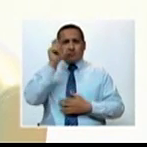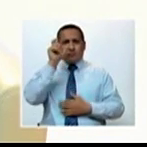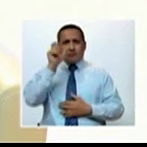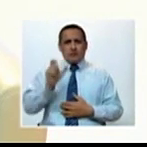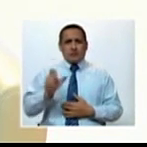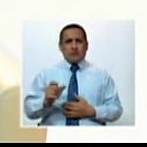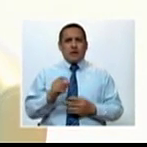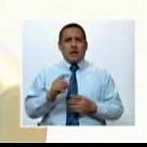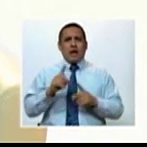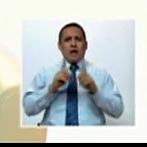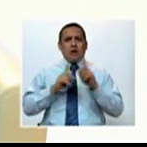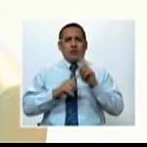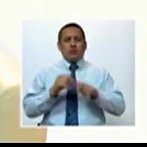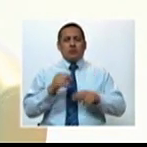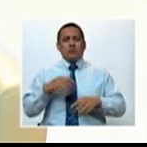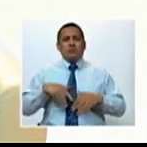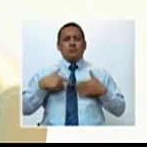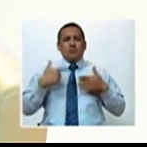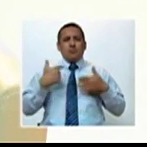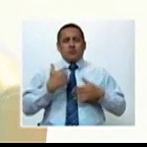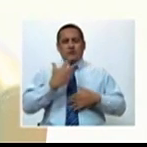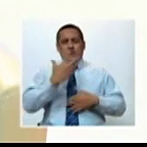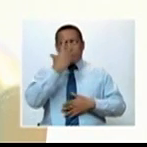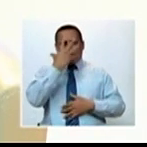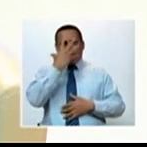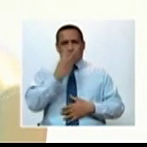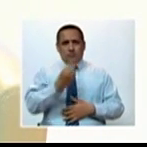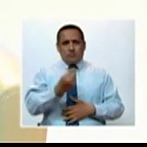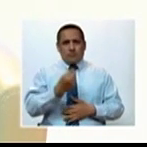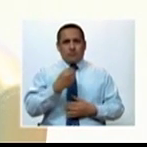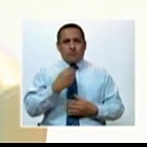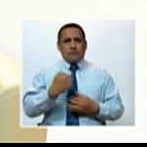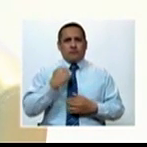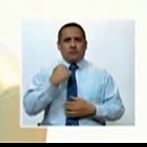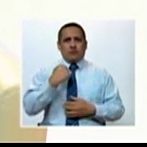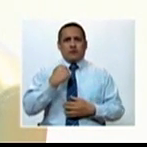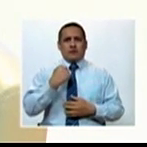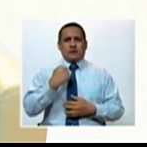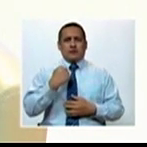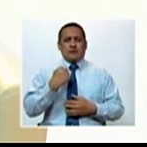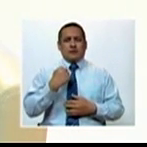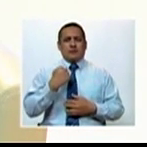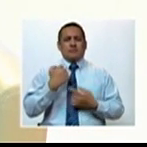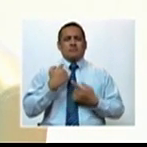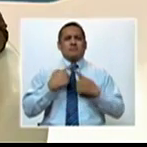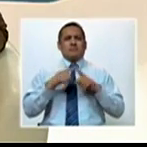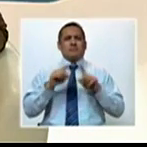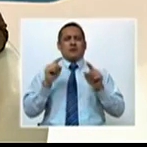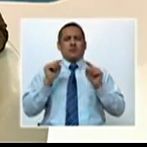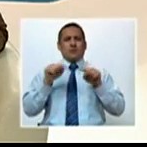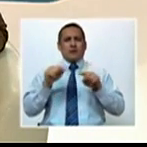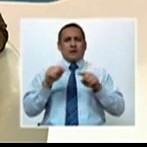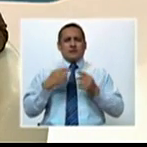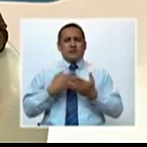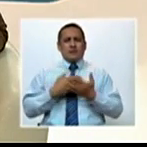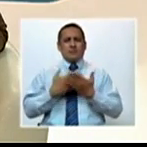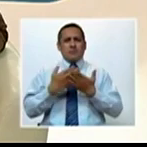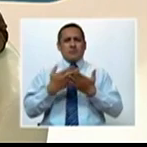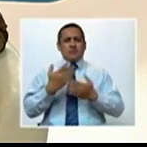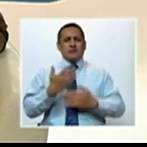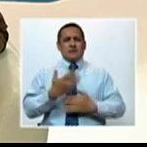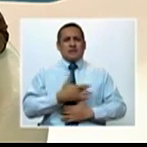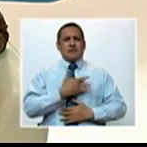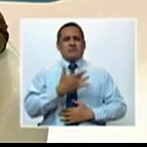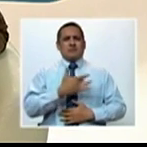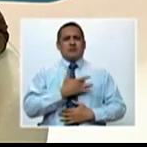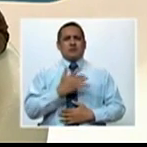muchos pueden desarrollar dependencia severa, ¿no? Claro, pero ese tipo de percepciones también de